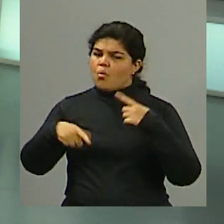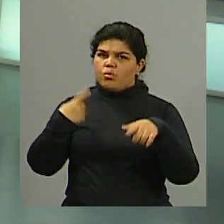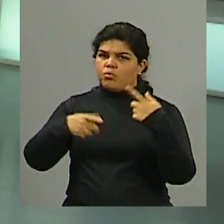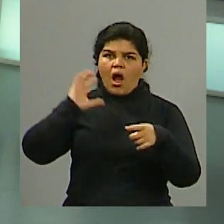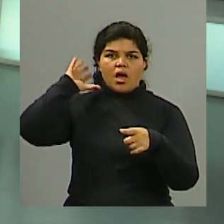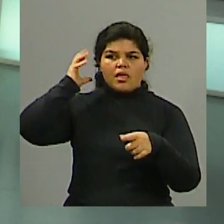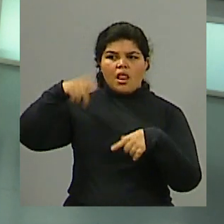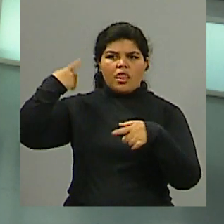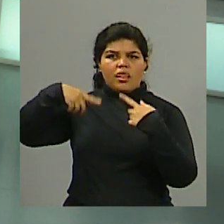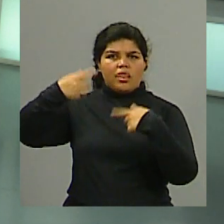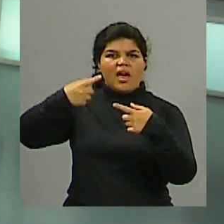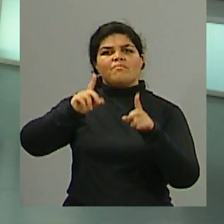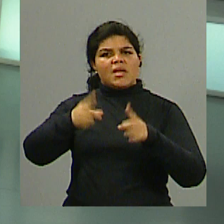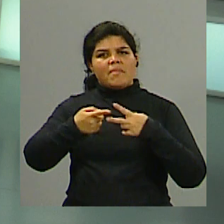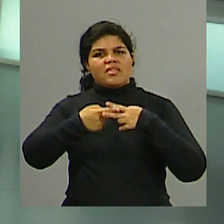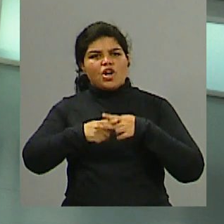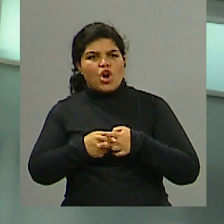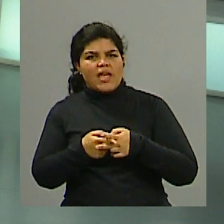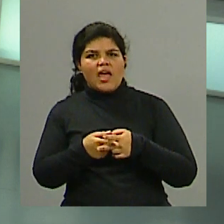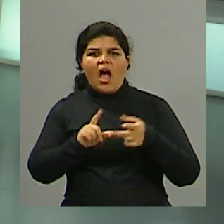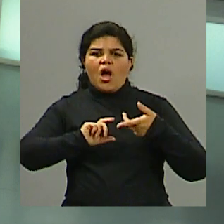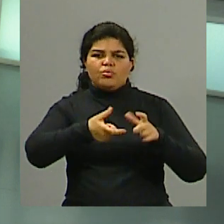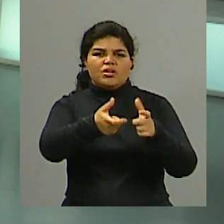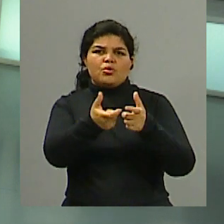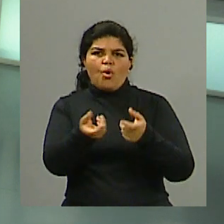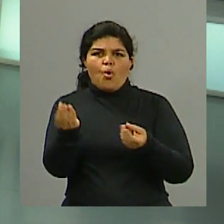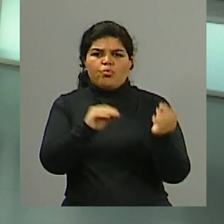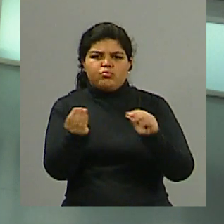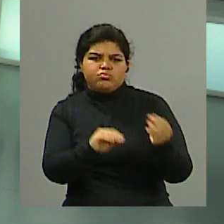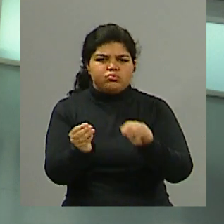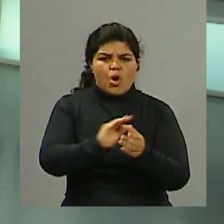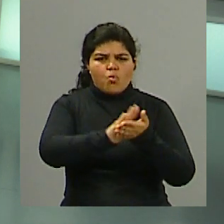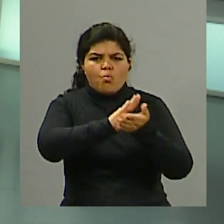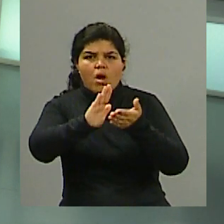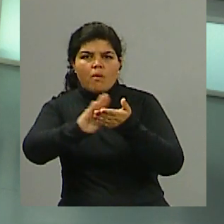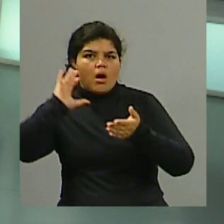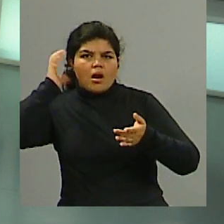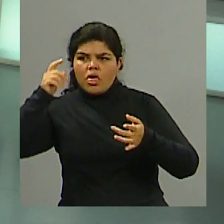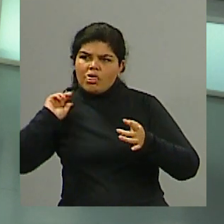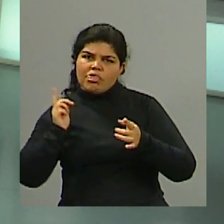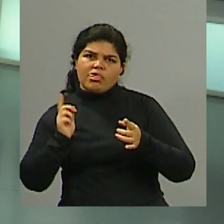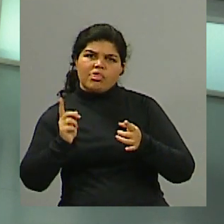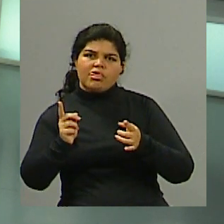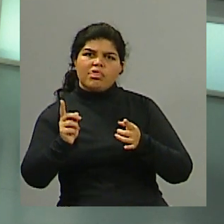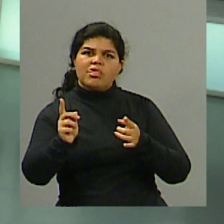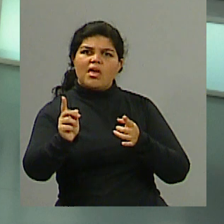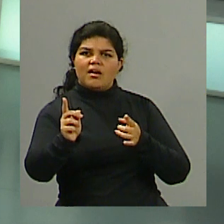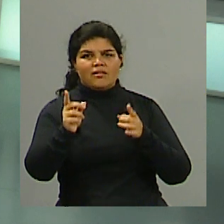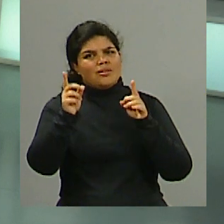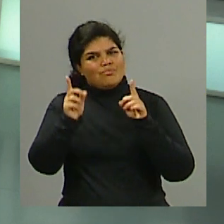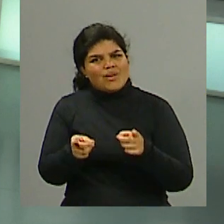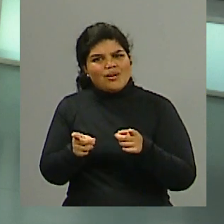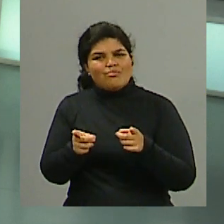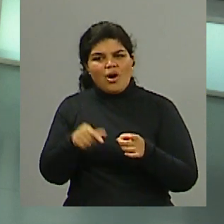los avances de la tecnología y a las diferentes vaivenes que tienen las políticas de comunicación en nuestro país, porque es